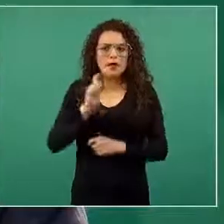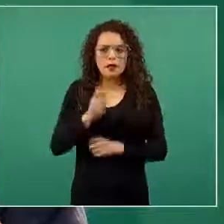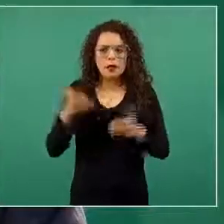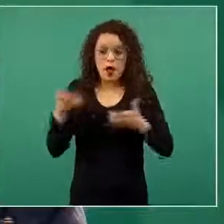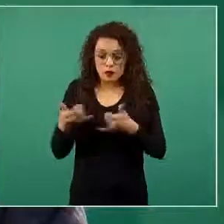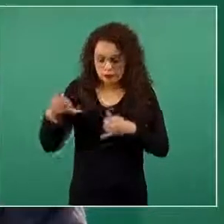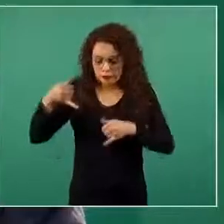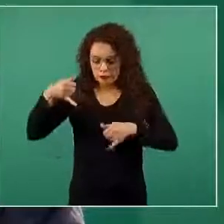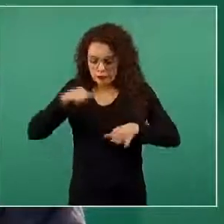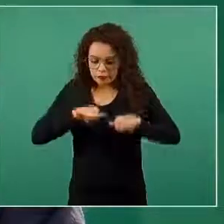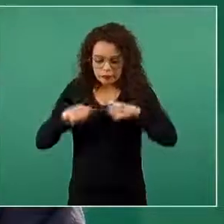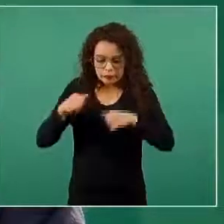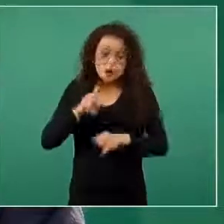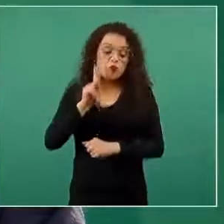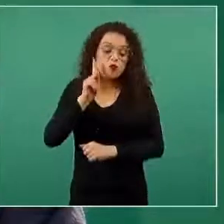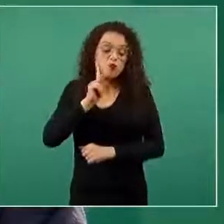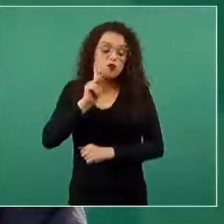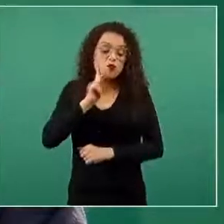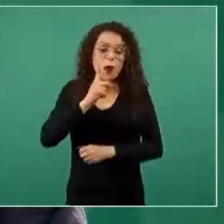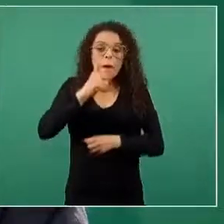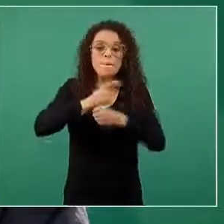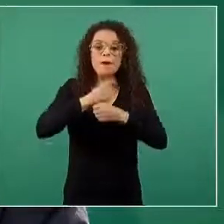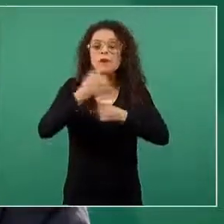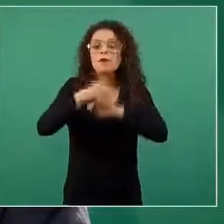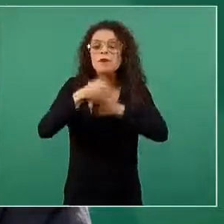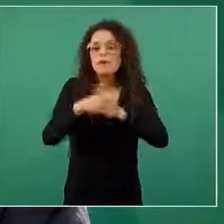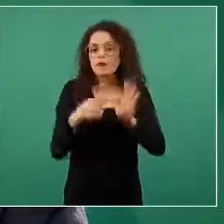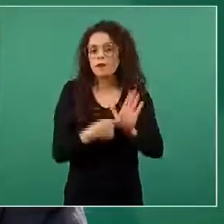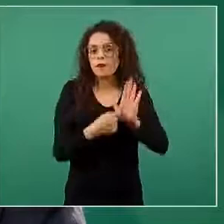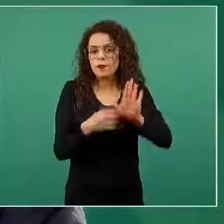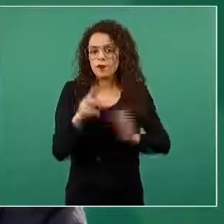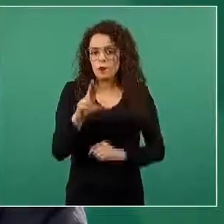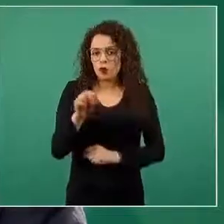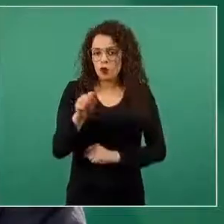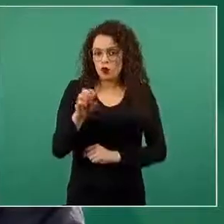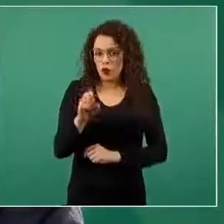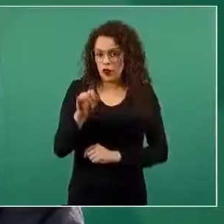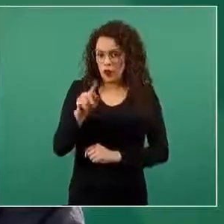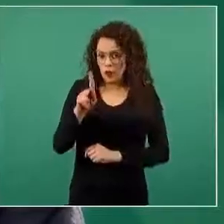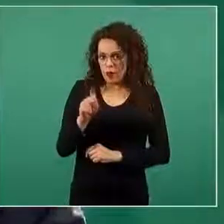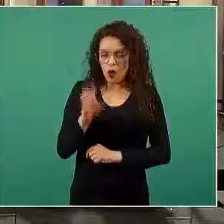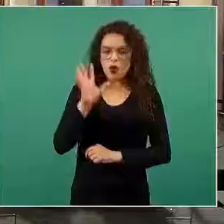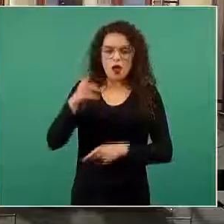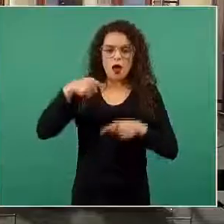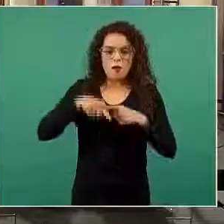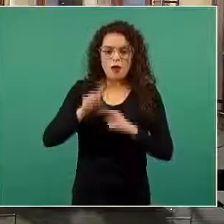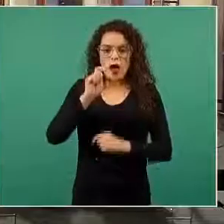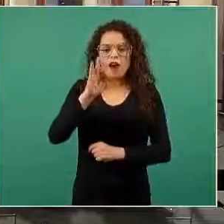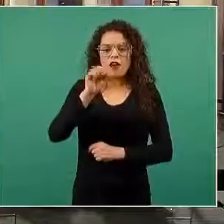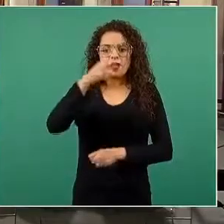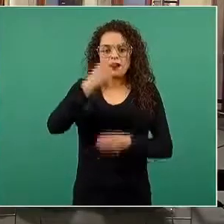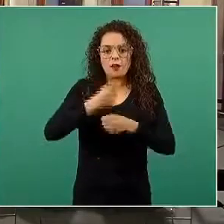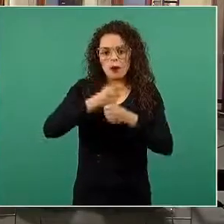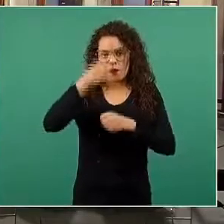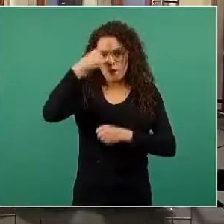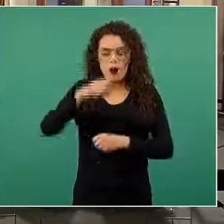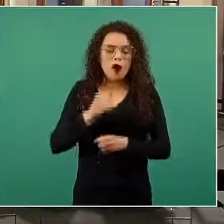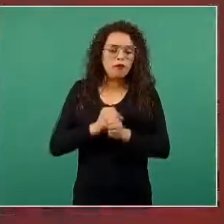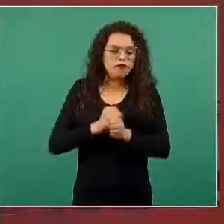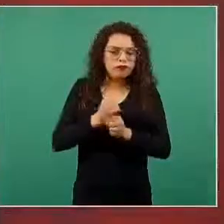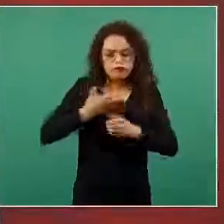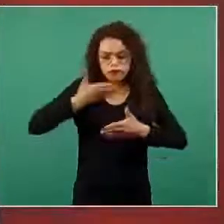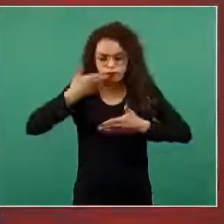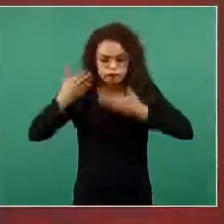prototipo de vacuna, y esta sí tenemos constancia, ya inició las fases de investigación clínica. Está en la fase 1 en este momento, ya